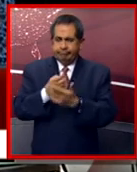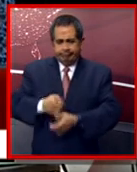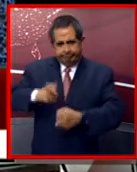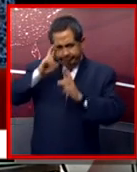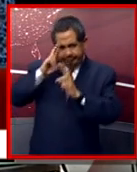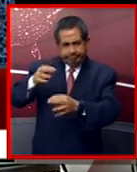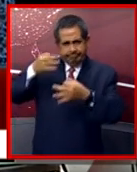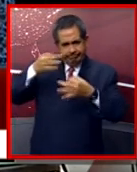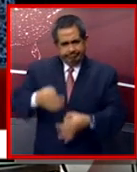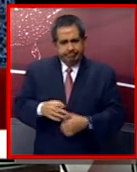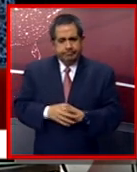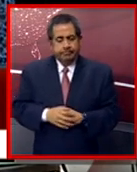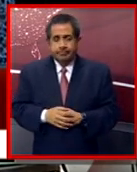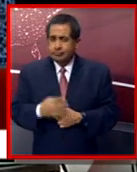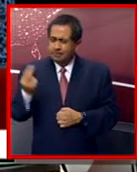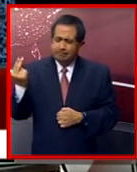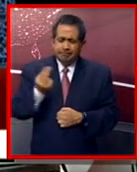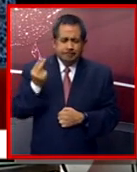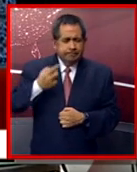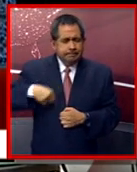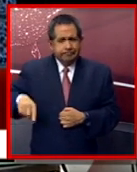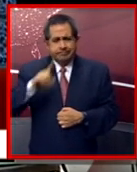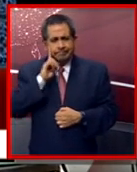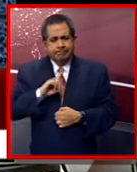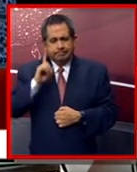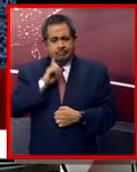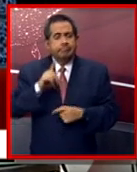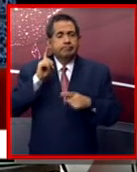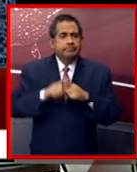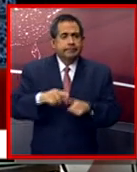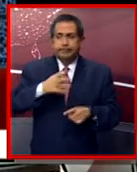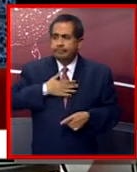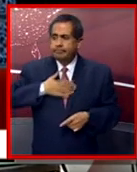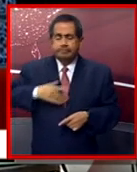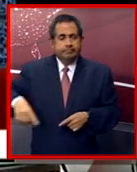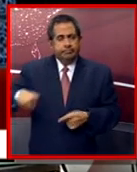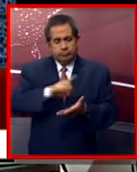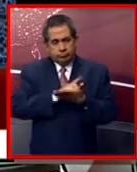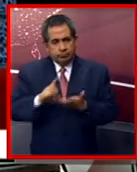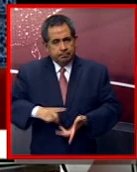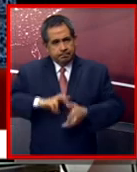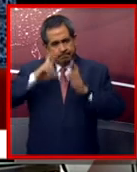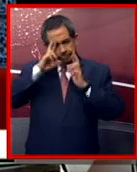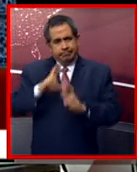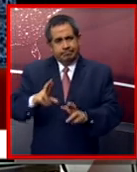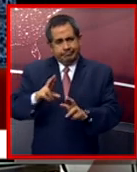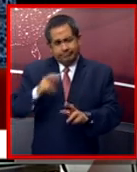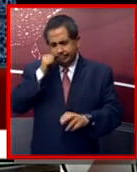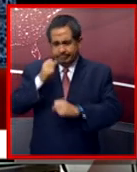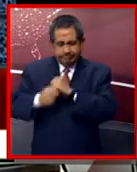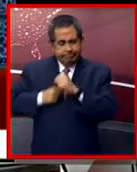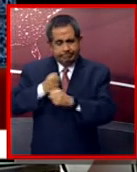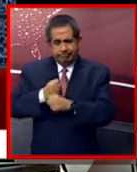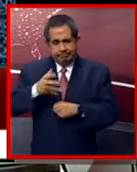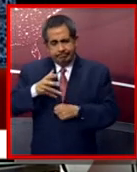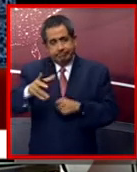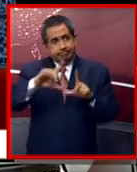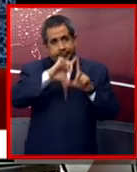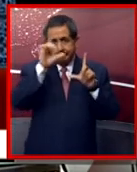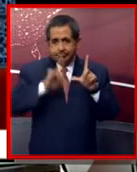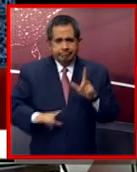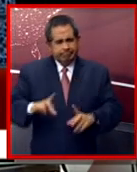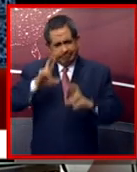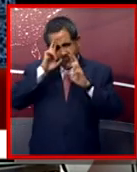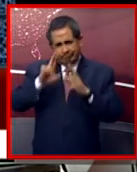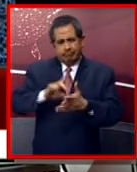económico. Nos urge a las mujeres mexicanas que nuestros derechos sean respetados a lo largo y ancho de nuestro